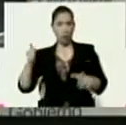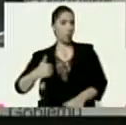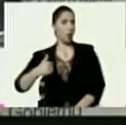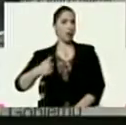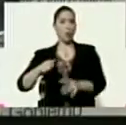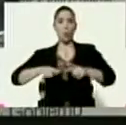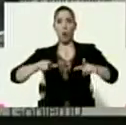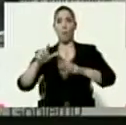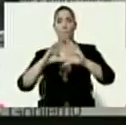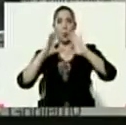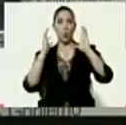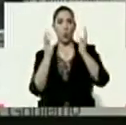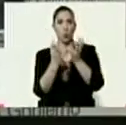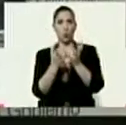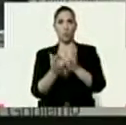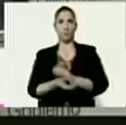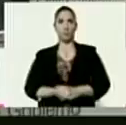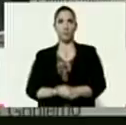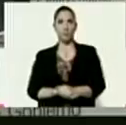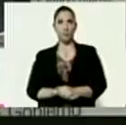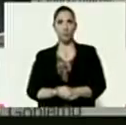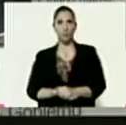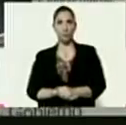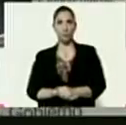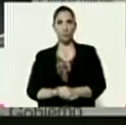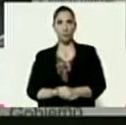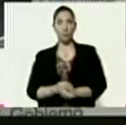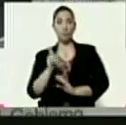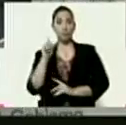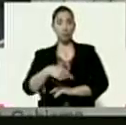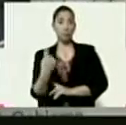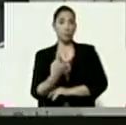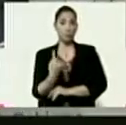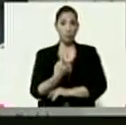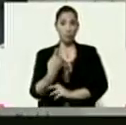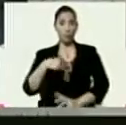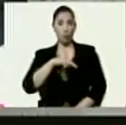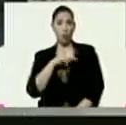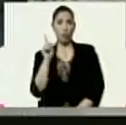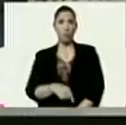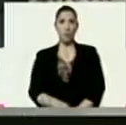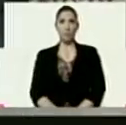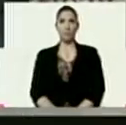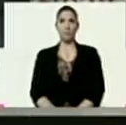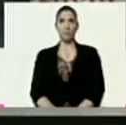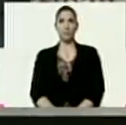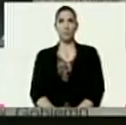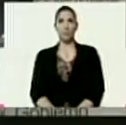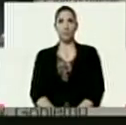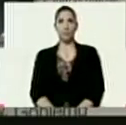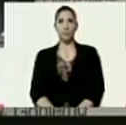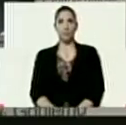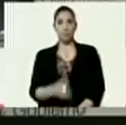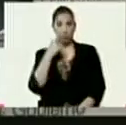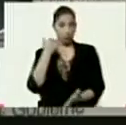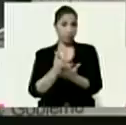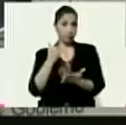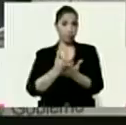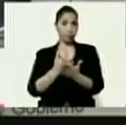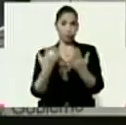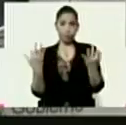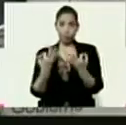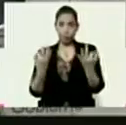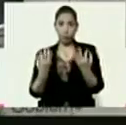del mundo en el que estén. Y que cuenten no solamente con nosotros, sino que noten la realidad que está